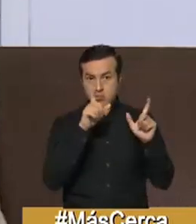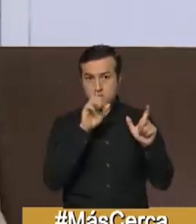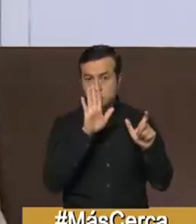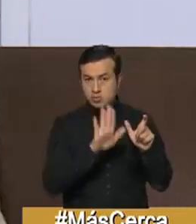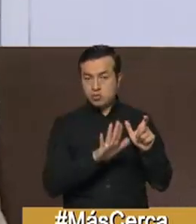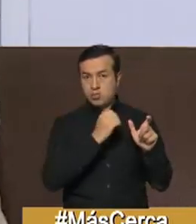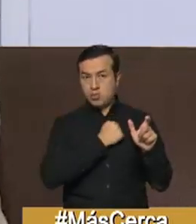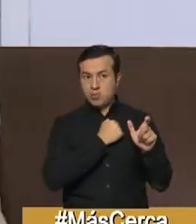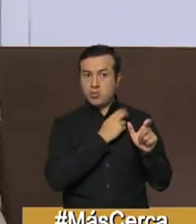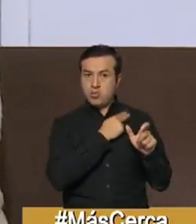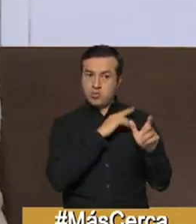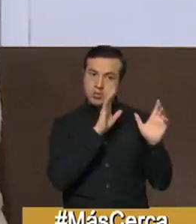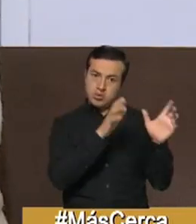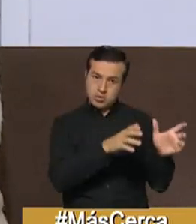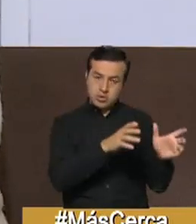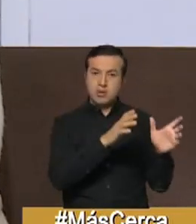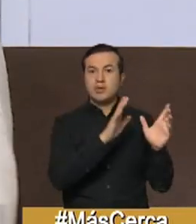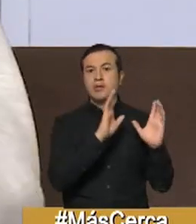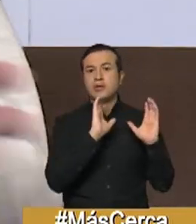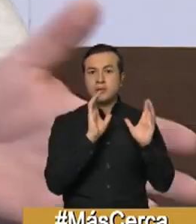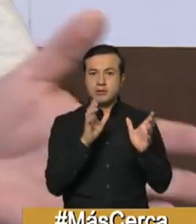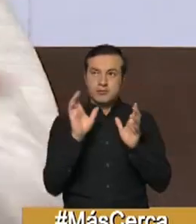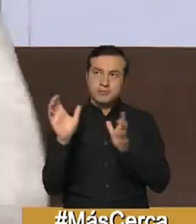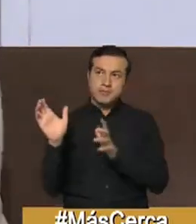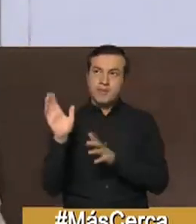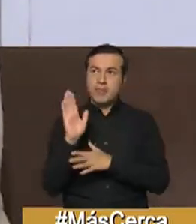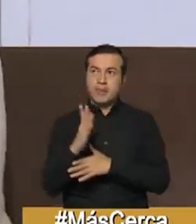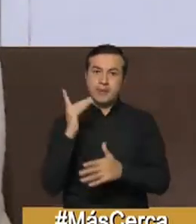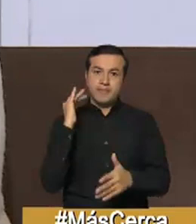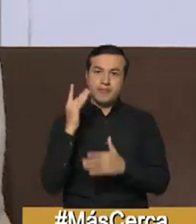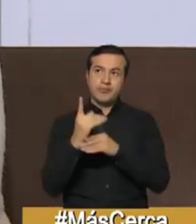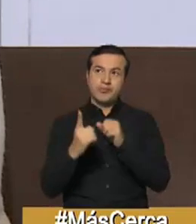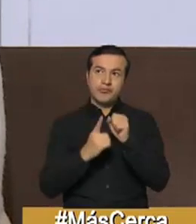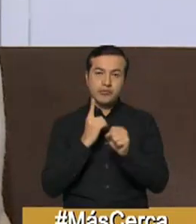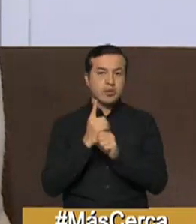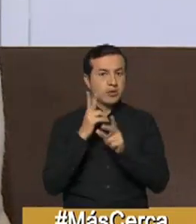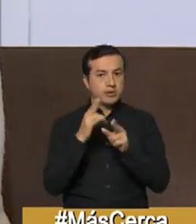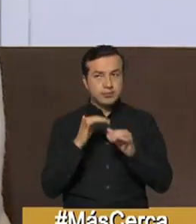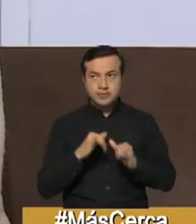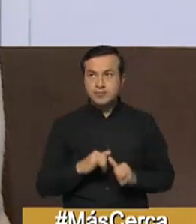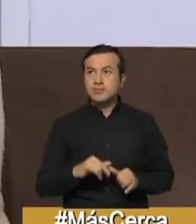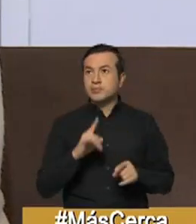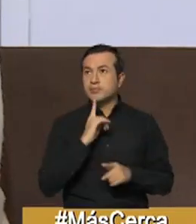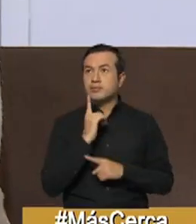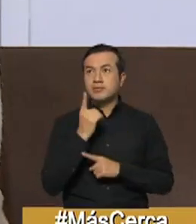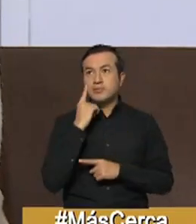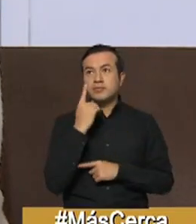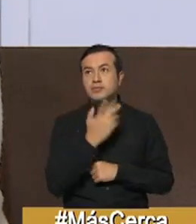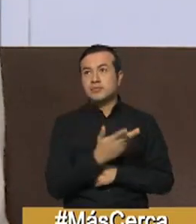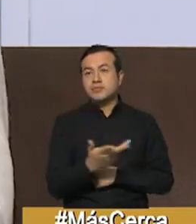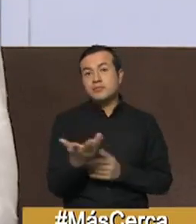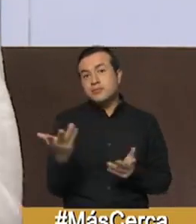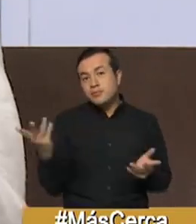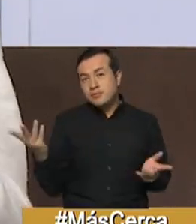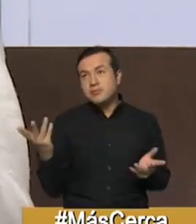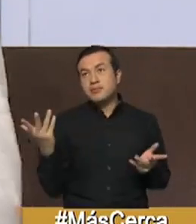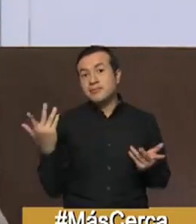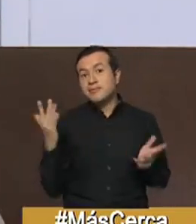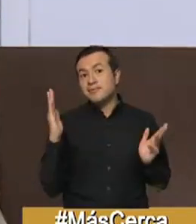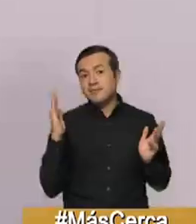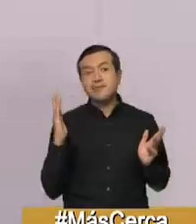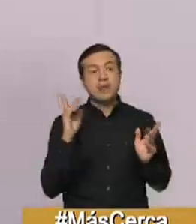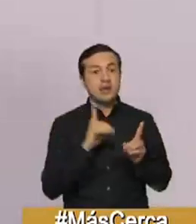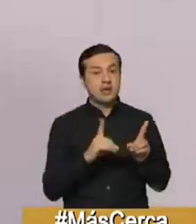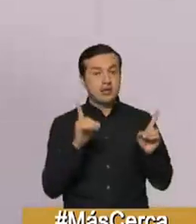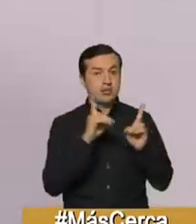de universitarios, y los premios de los años anteriores se van a repetir. Y bueno, ¿qué datos